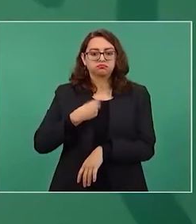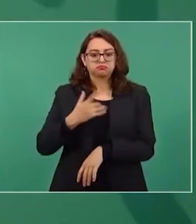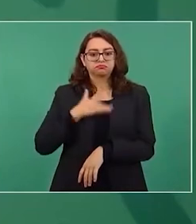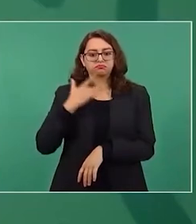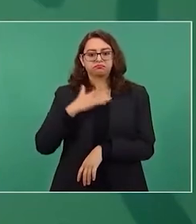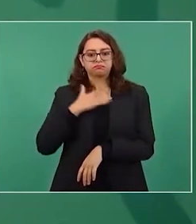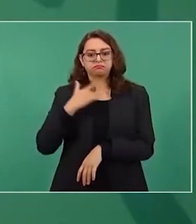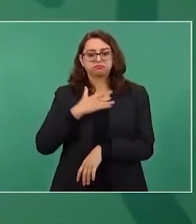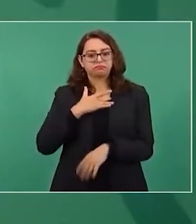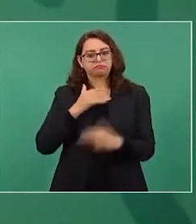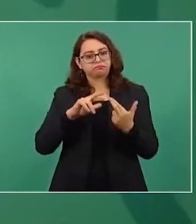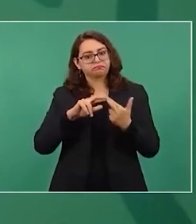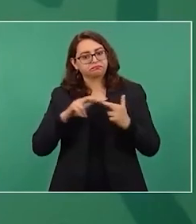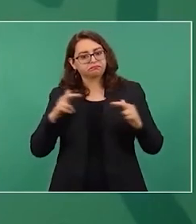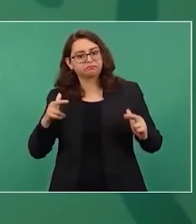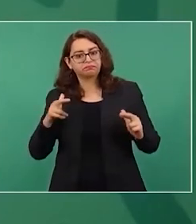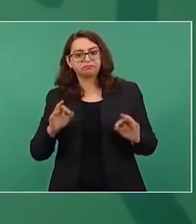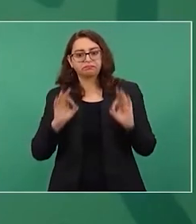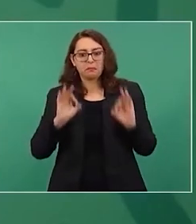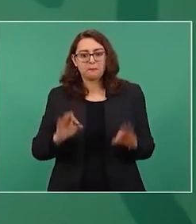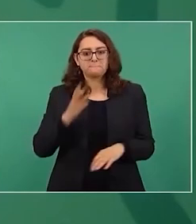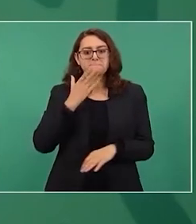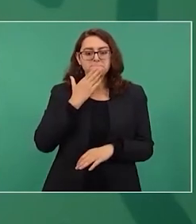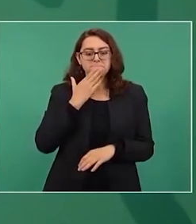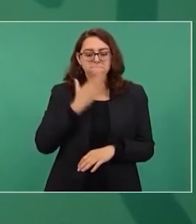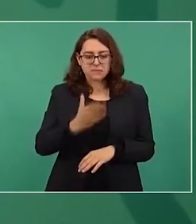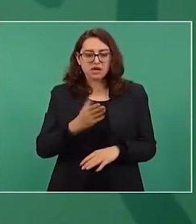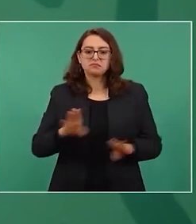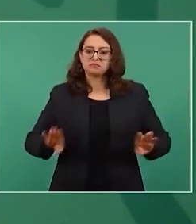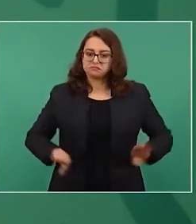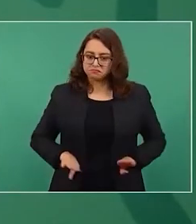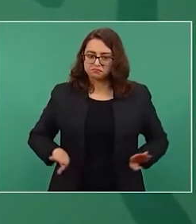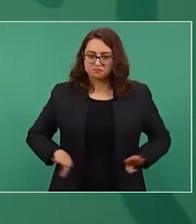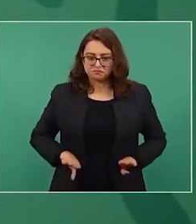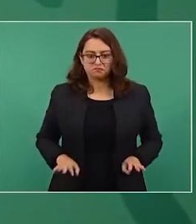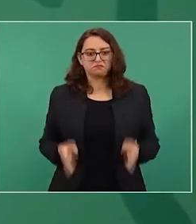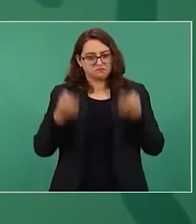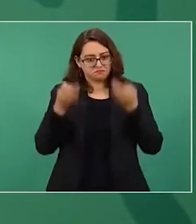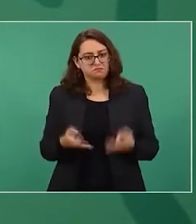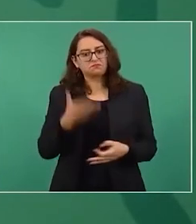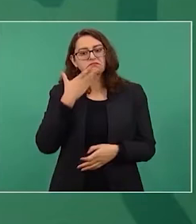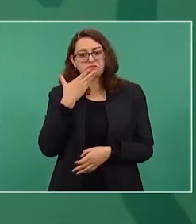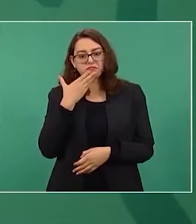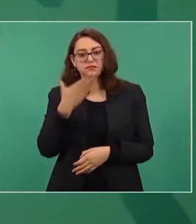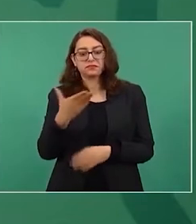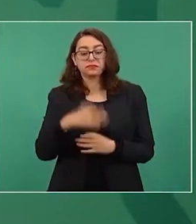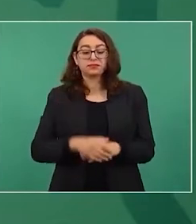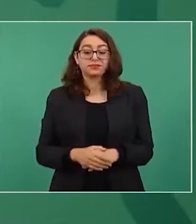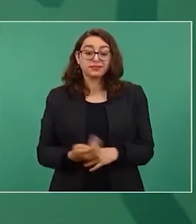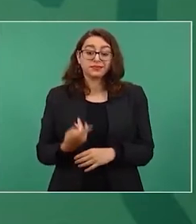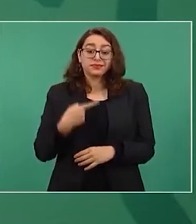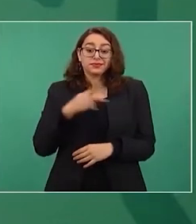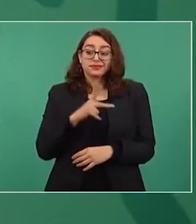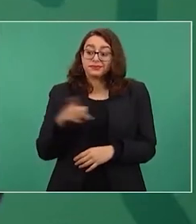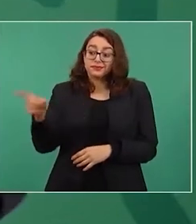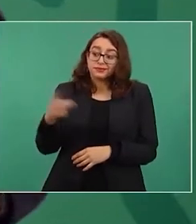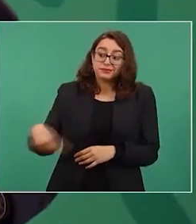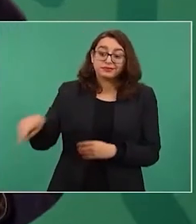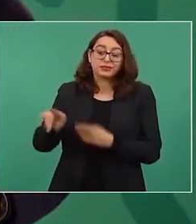tienen que ser buenas las relaciones, y son muy buenas las relaciones, pero nuestros adversarios